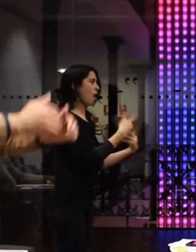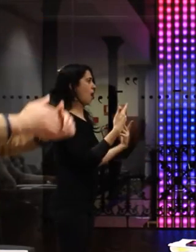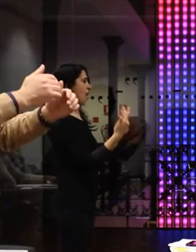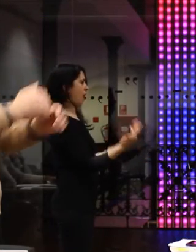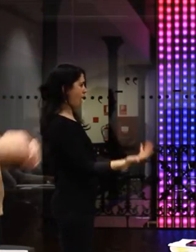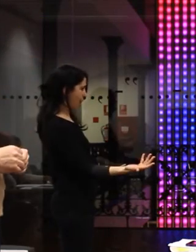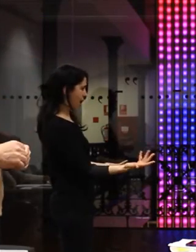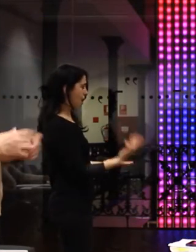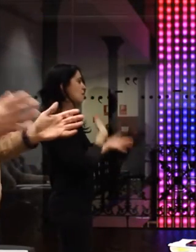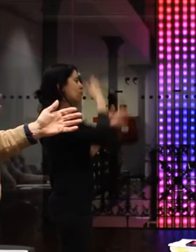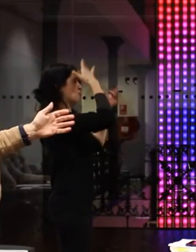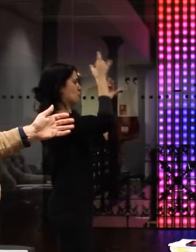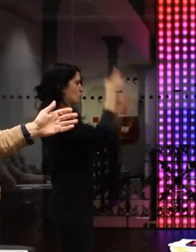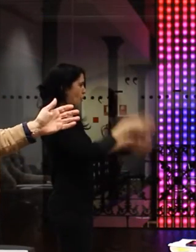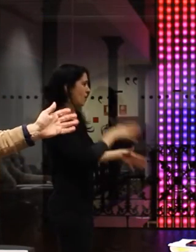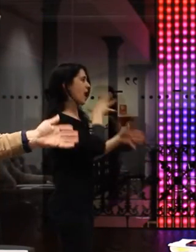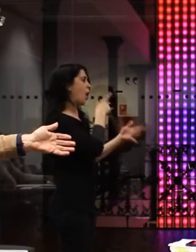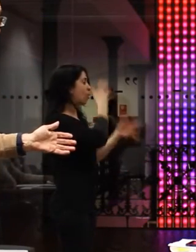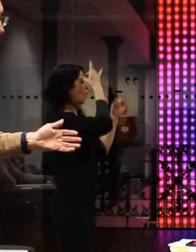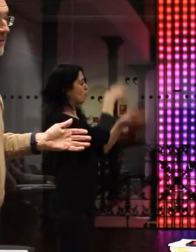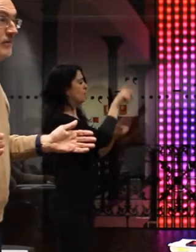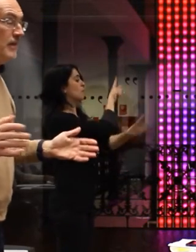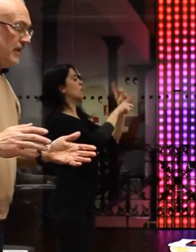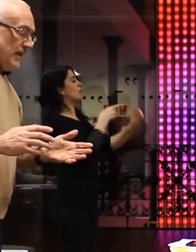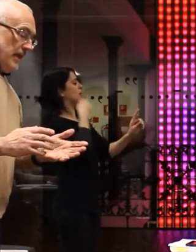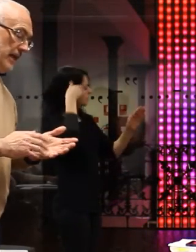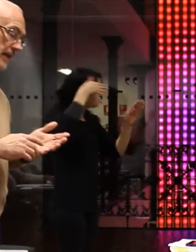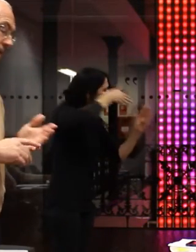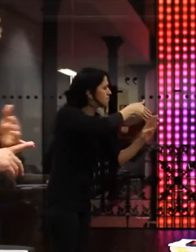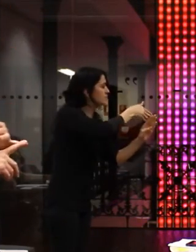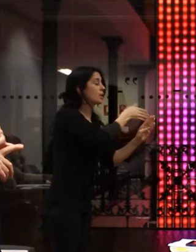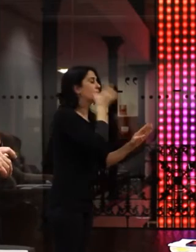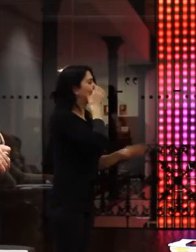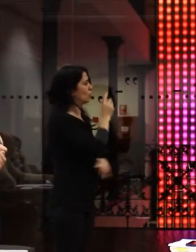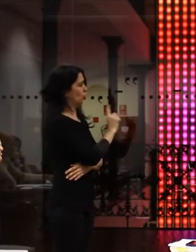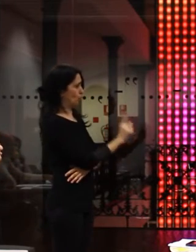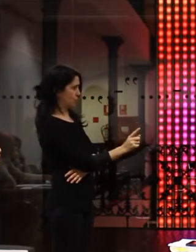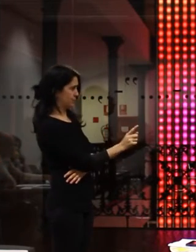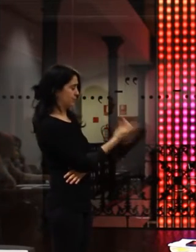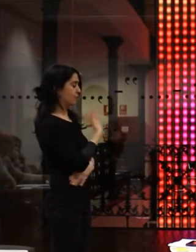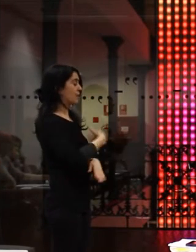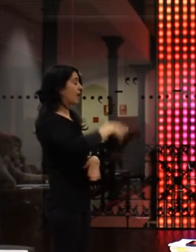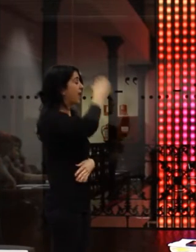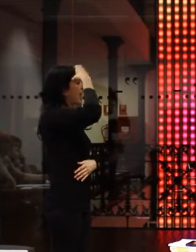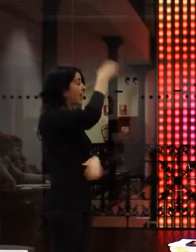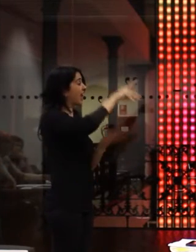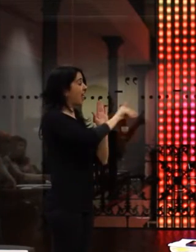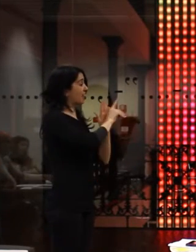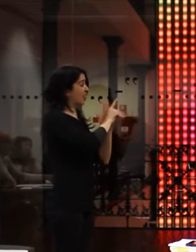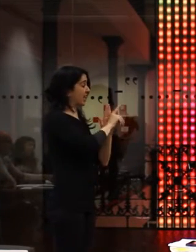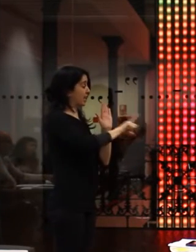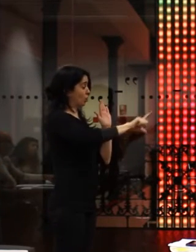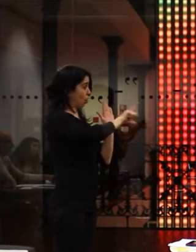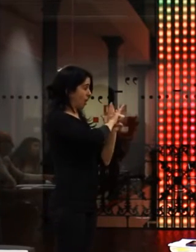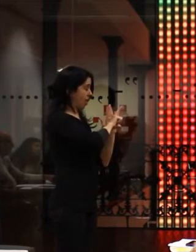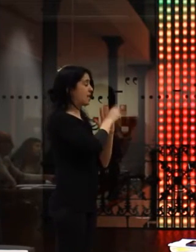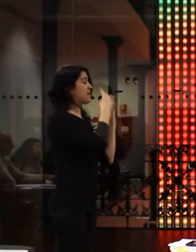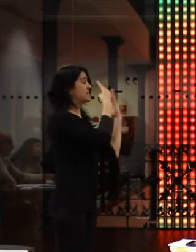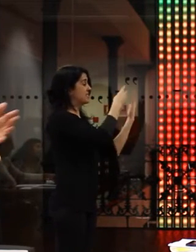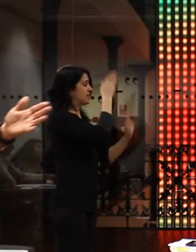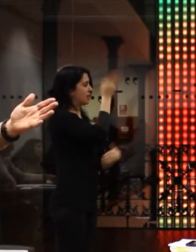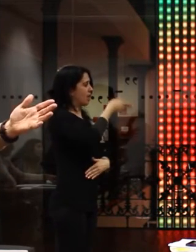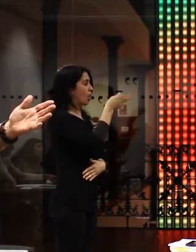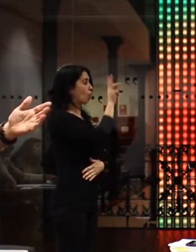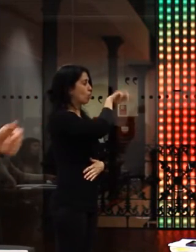meter mano al tema. No, evidentemente no. El real decreto ley que se aprueba 7/2016, que se aprobó